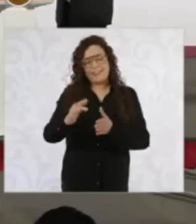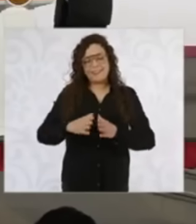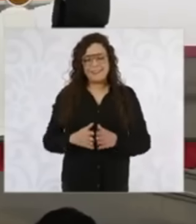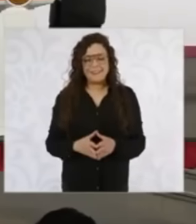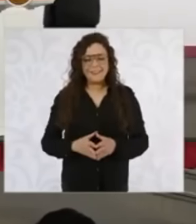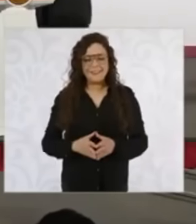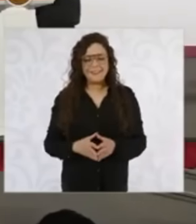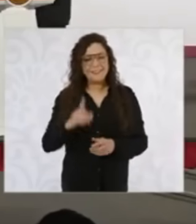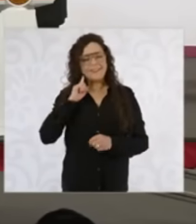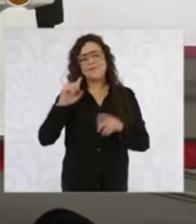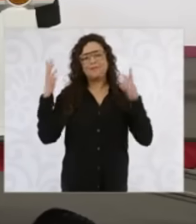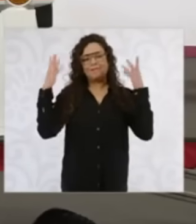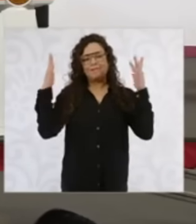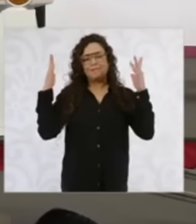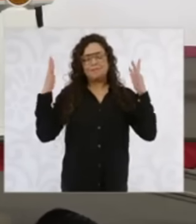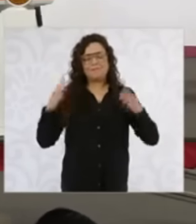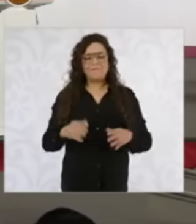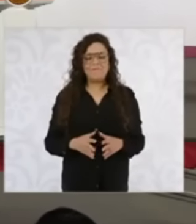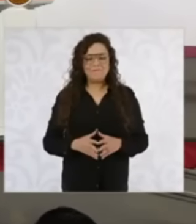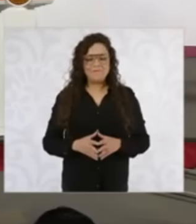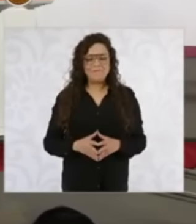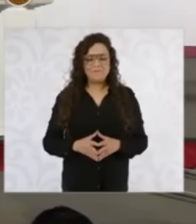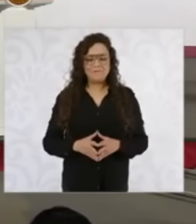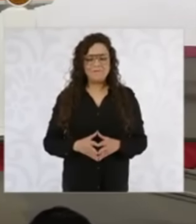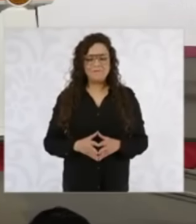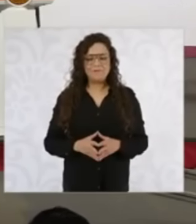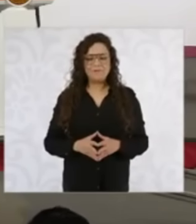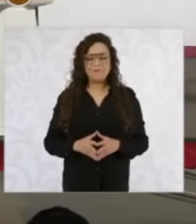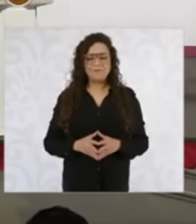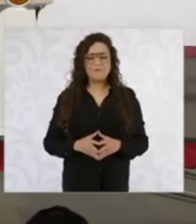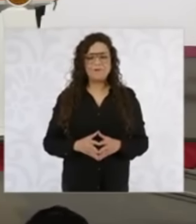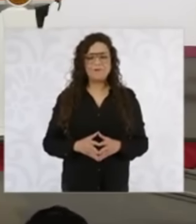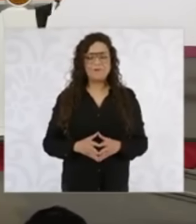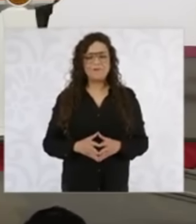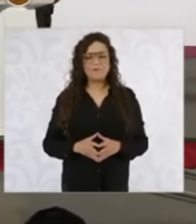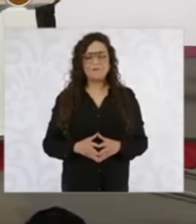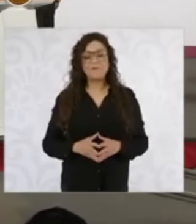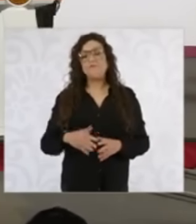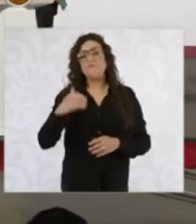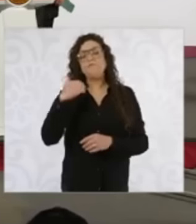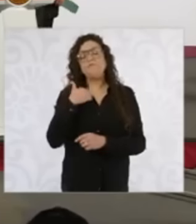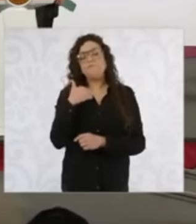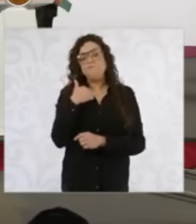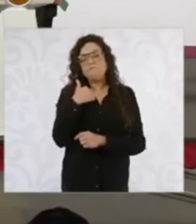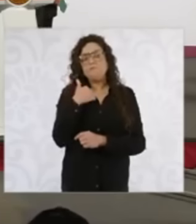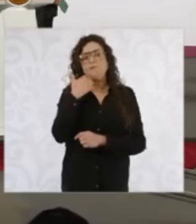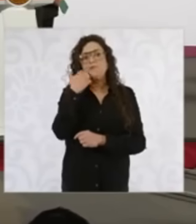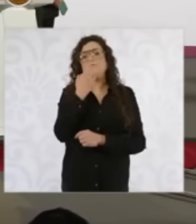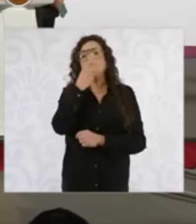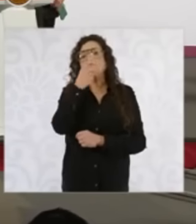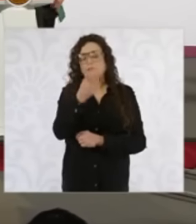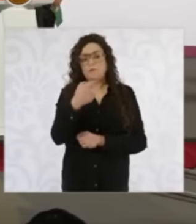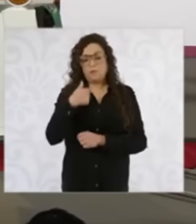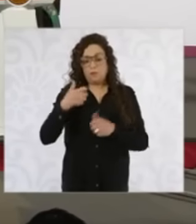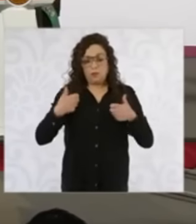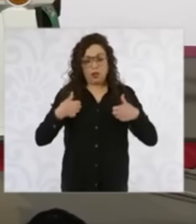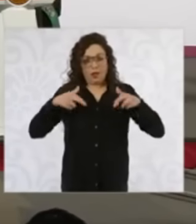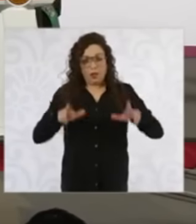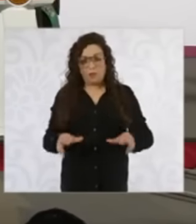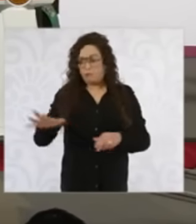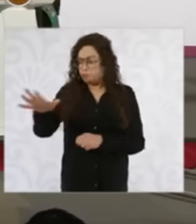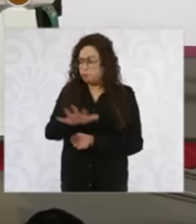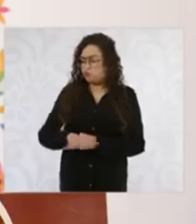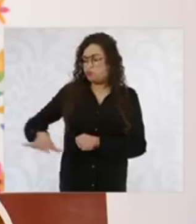Sabemos que ahorita andan los cambios bruscos de temperatura y que la gripe anda con todo en toda la República Mexicana. Por favor, cuídense